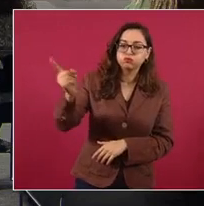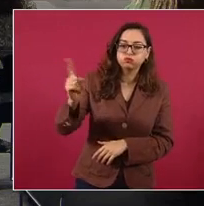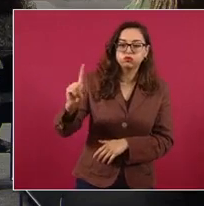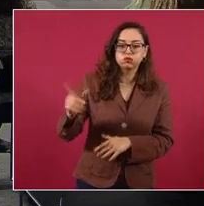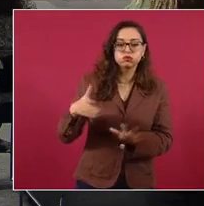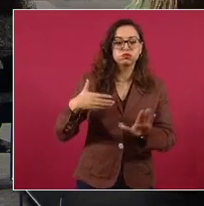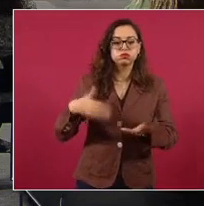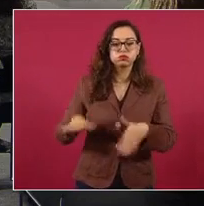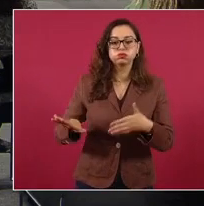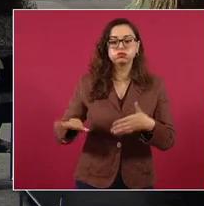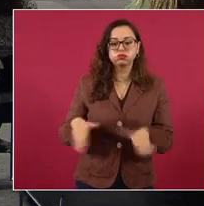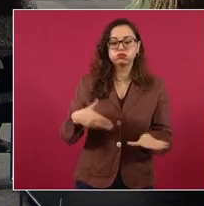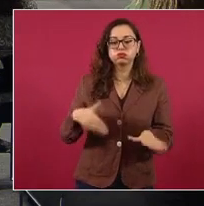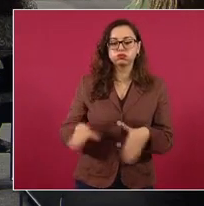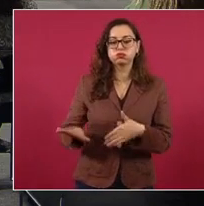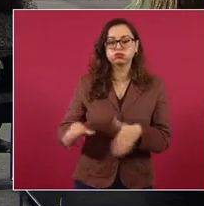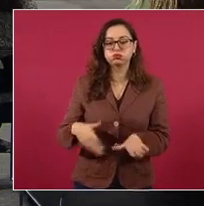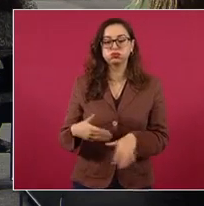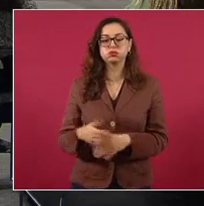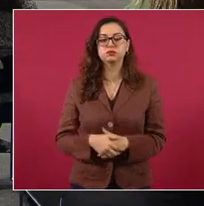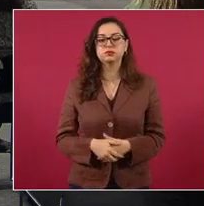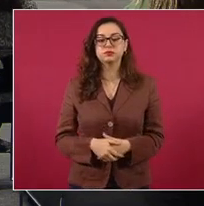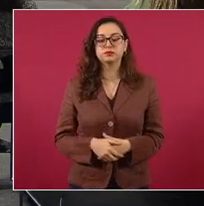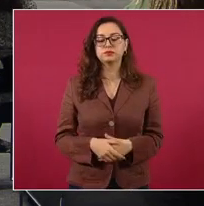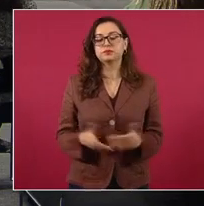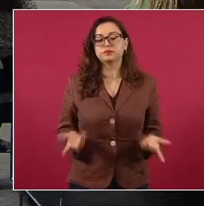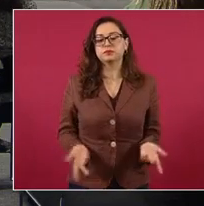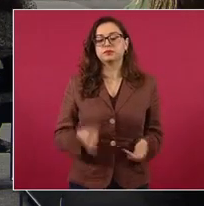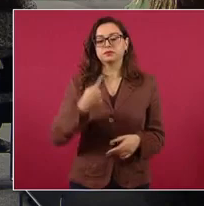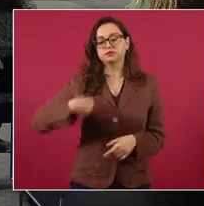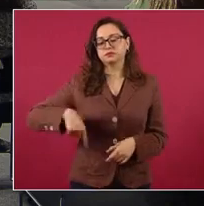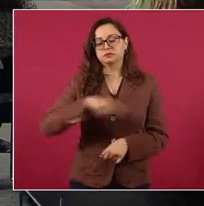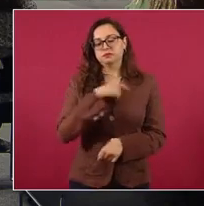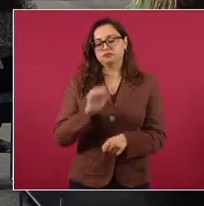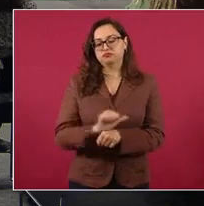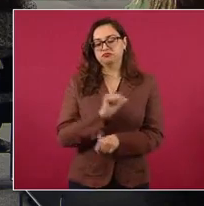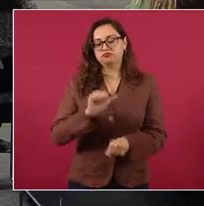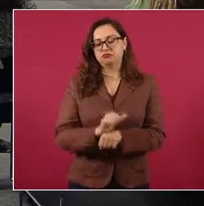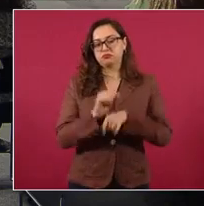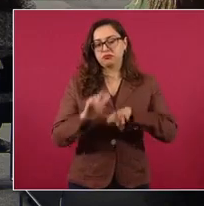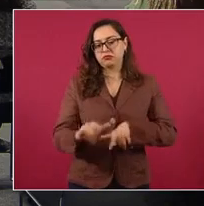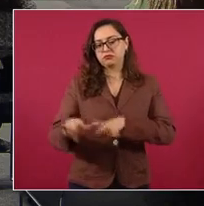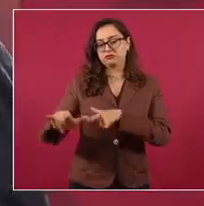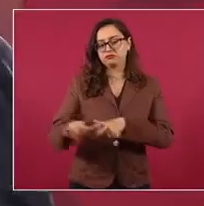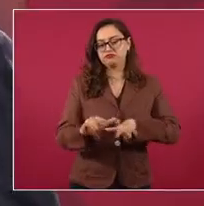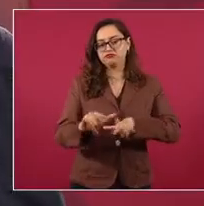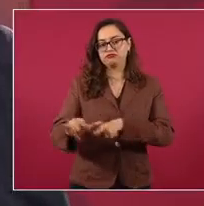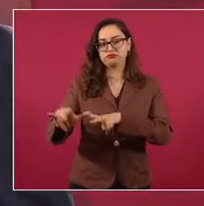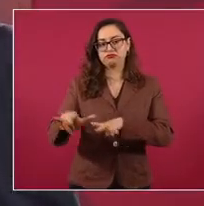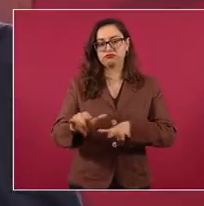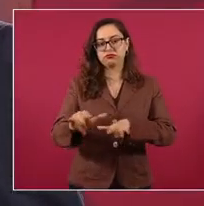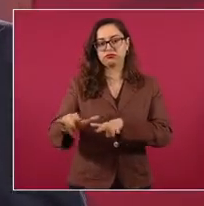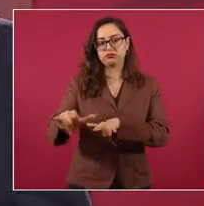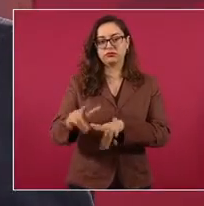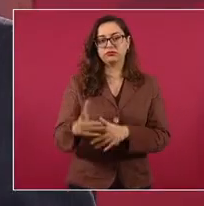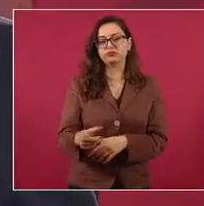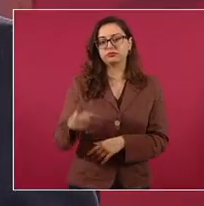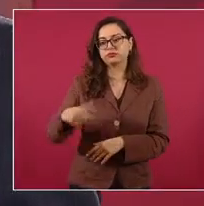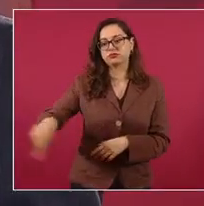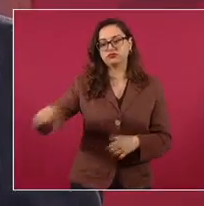y viene una camioneta de nosotros adelante, los jóvenes de la